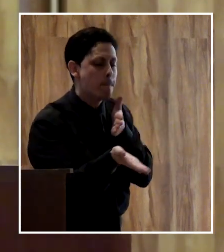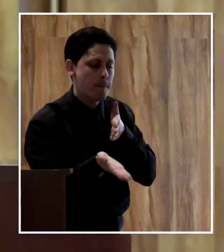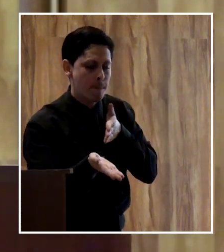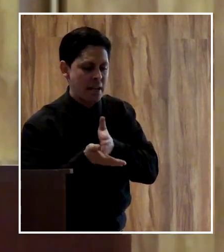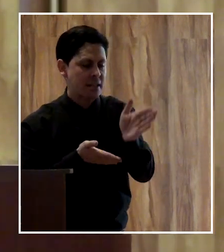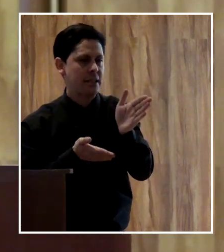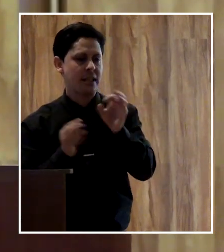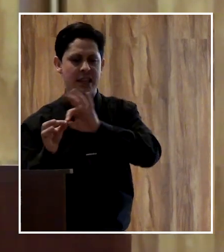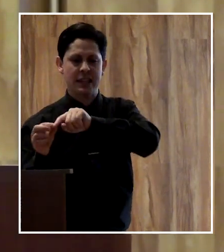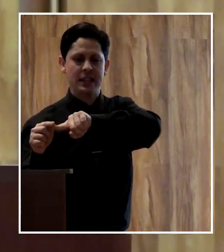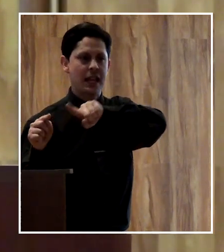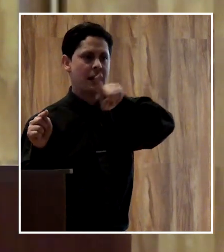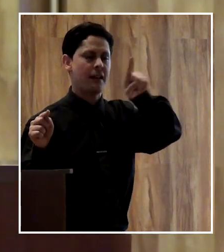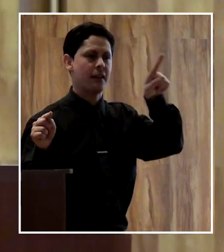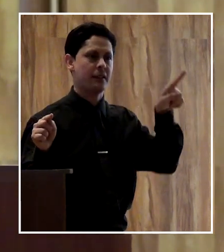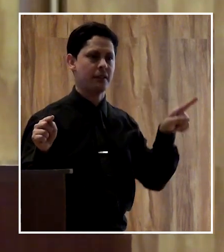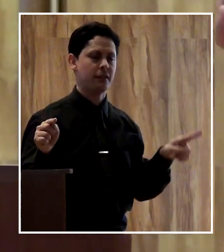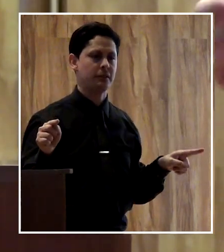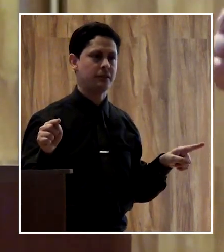las cabañas.